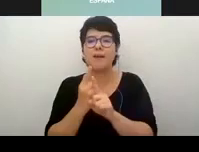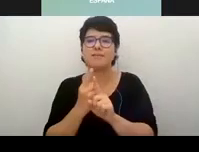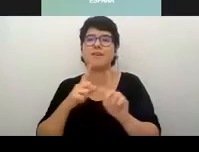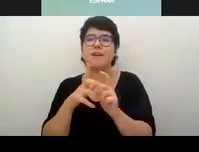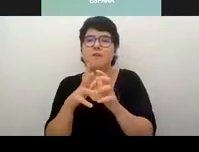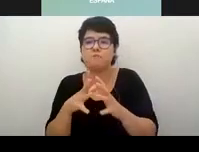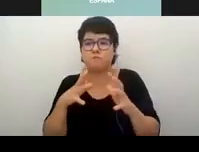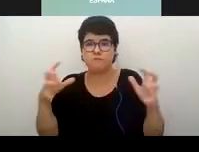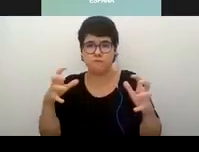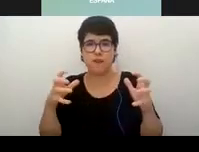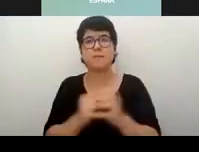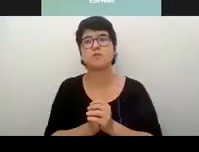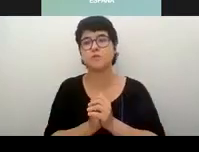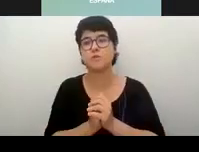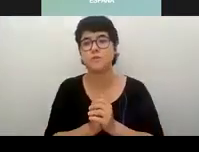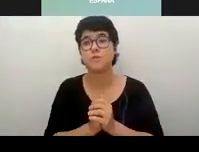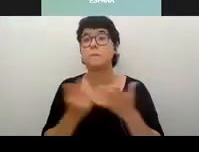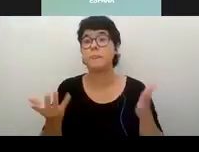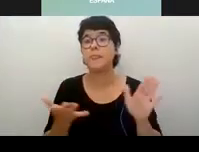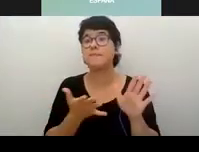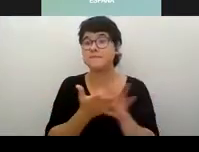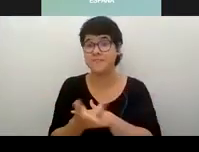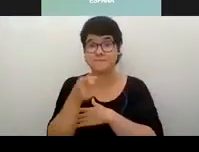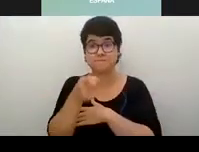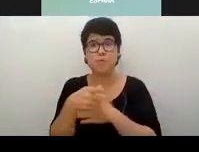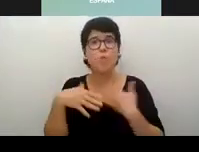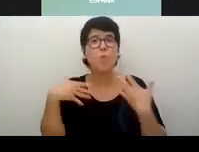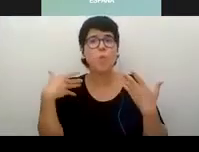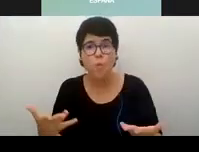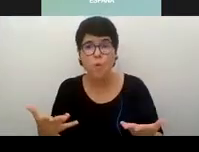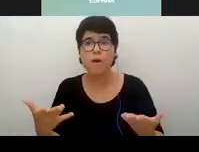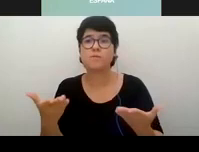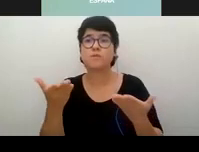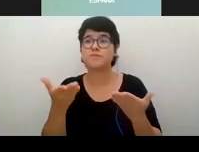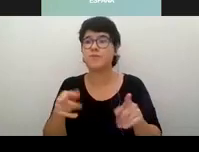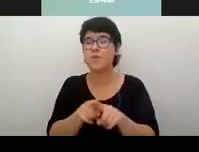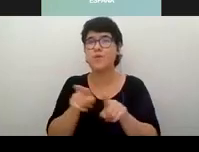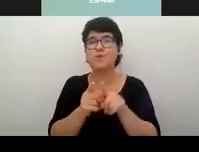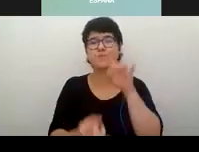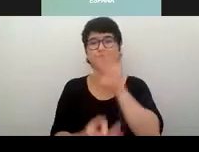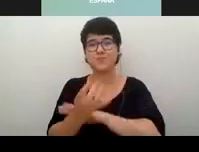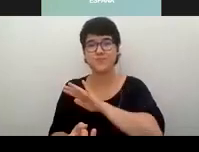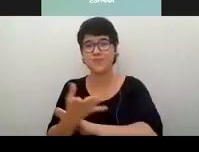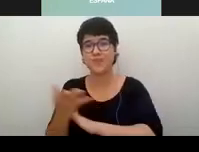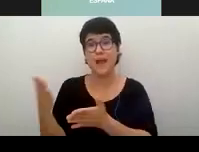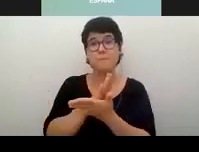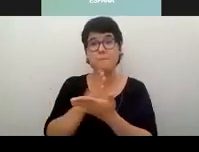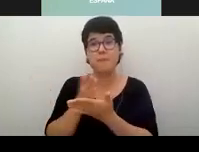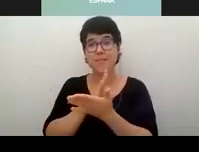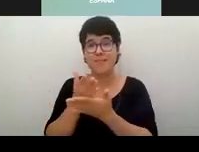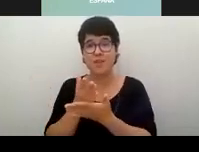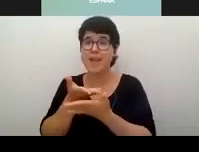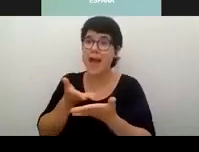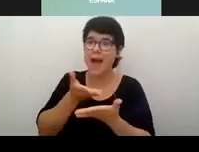antiinflamatorias, que son aquellas que producen mediadores que anulan esa inflamación, esa